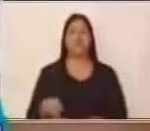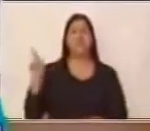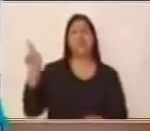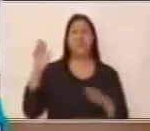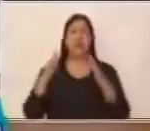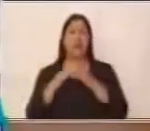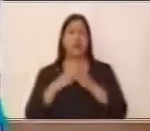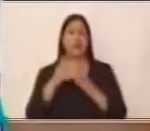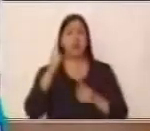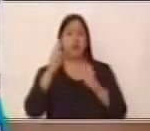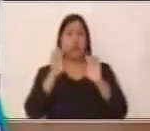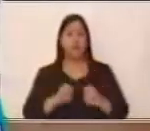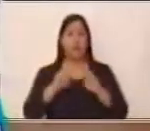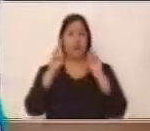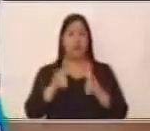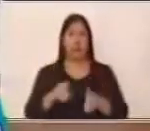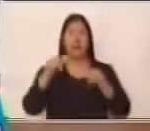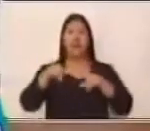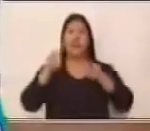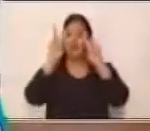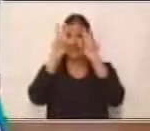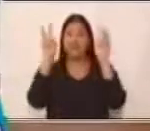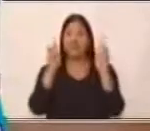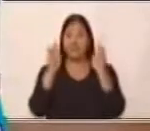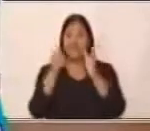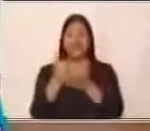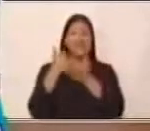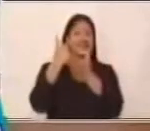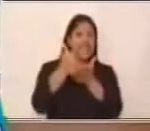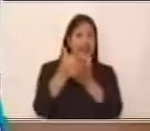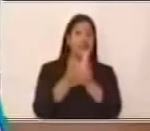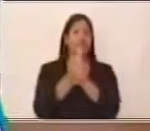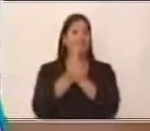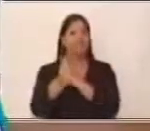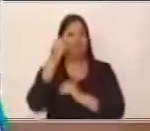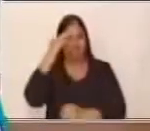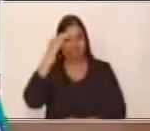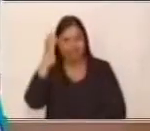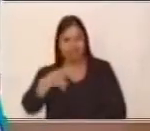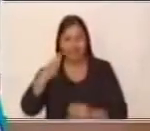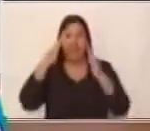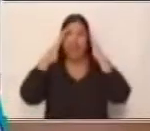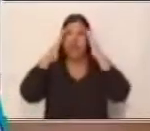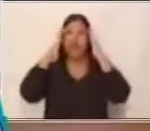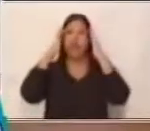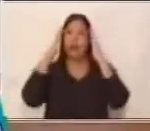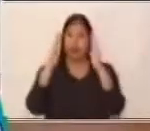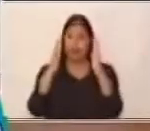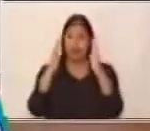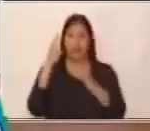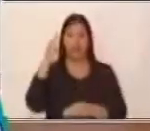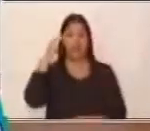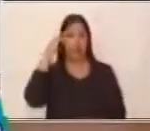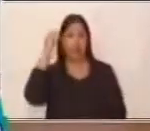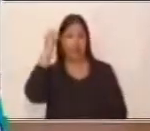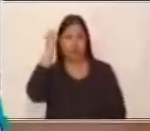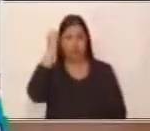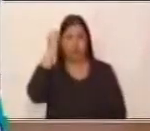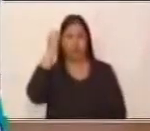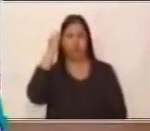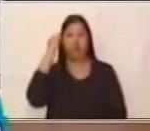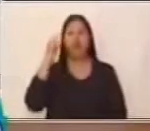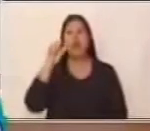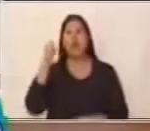discapacidad, este tema les ayudará a ejercitar habilidades y destrezas como la atención, la memoria y la